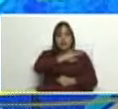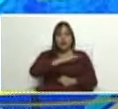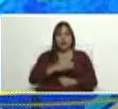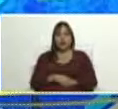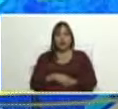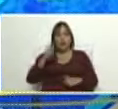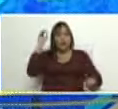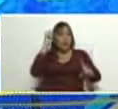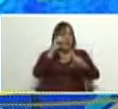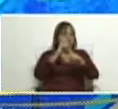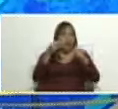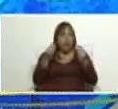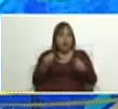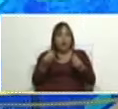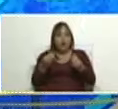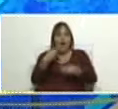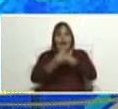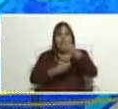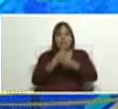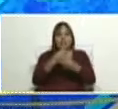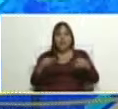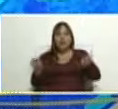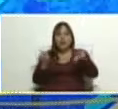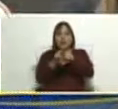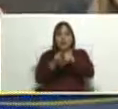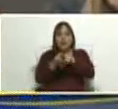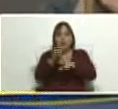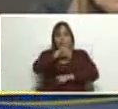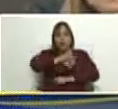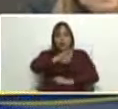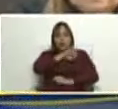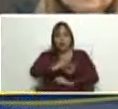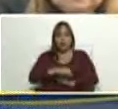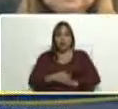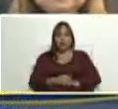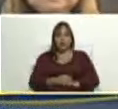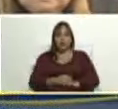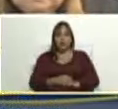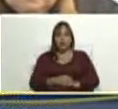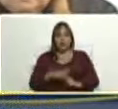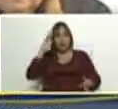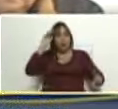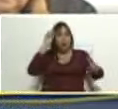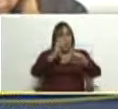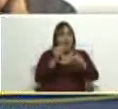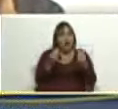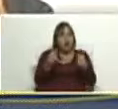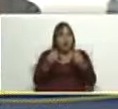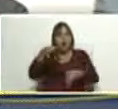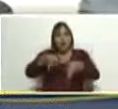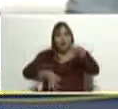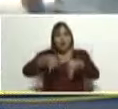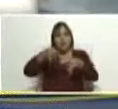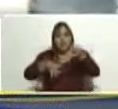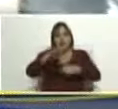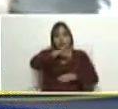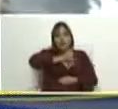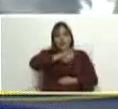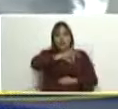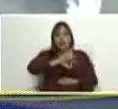apunte a construir la igualdad, que apunte a la justicia